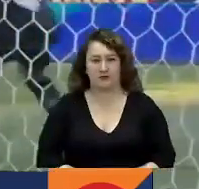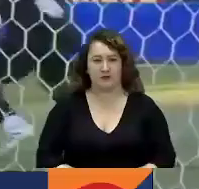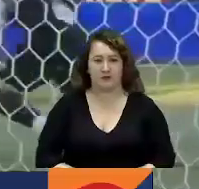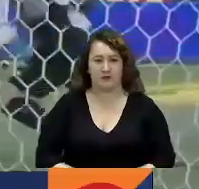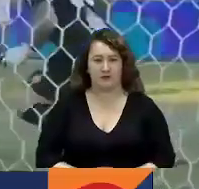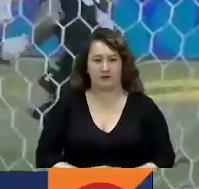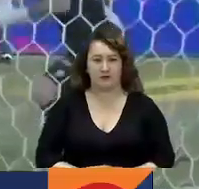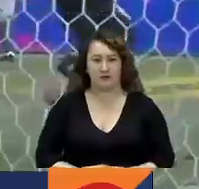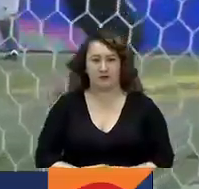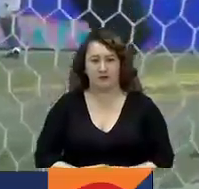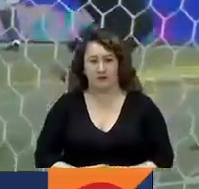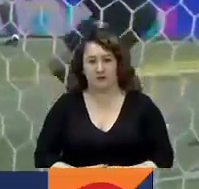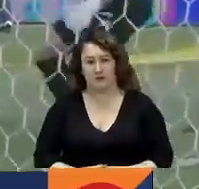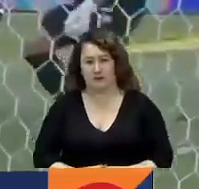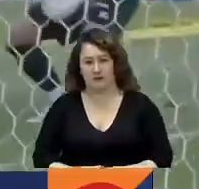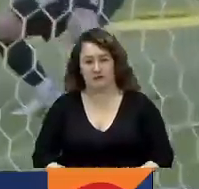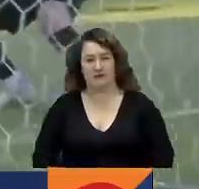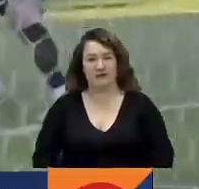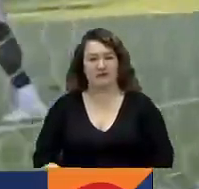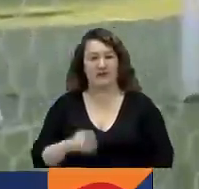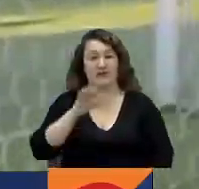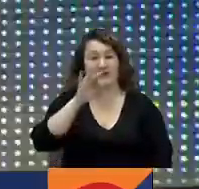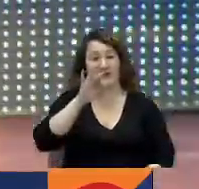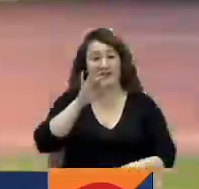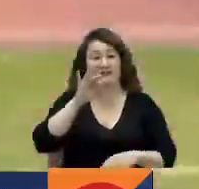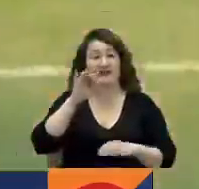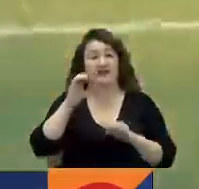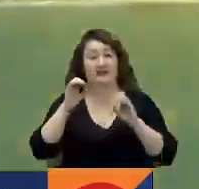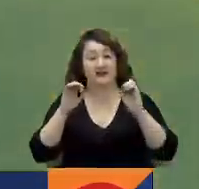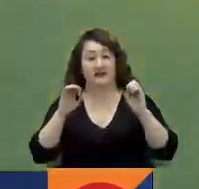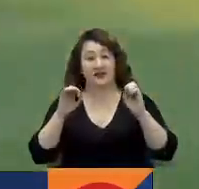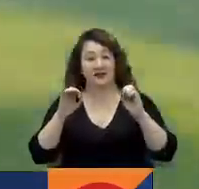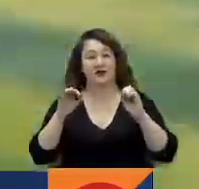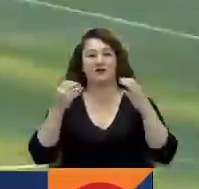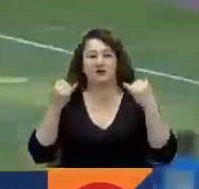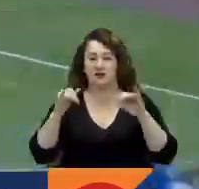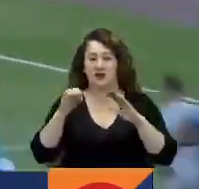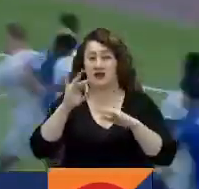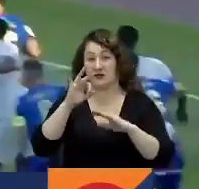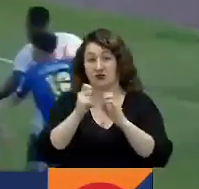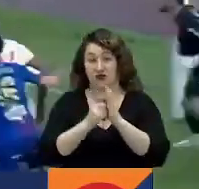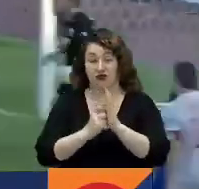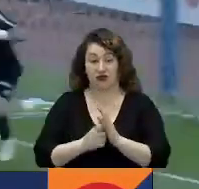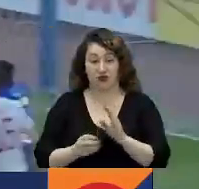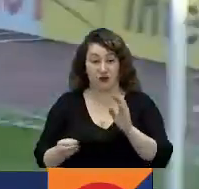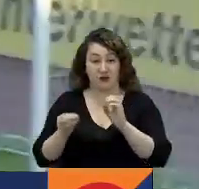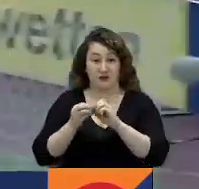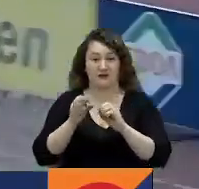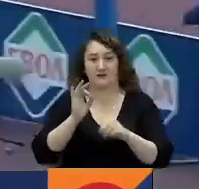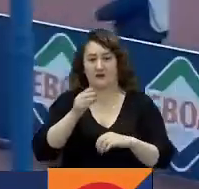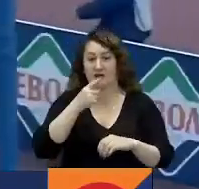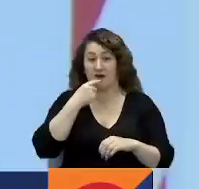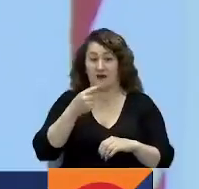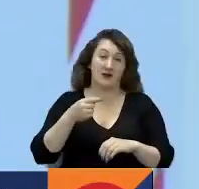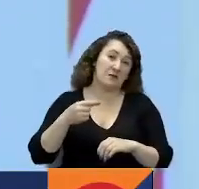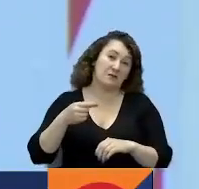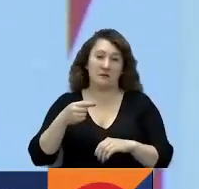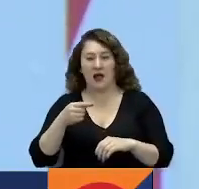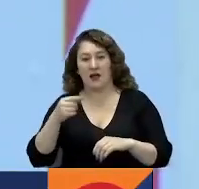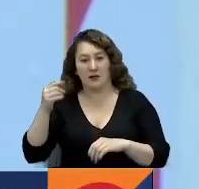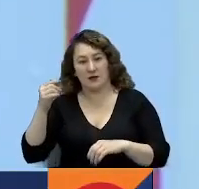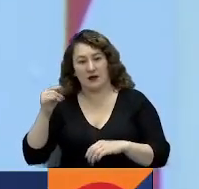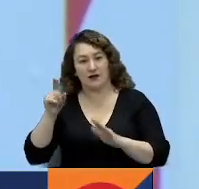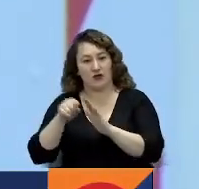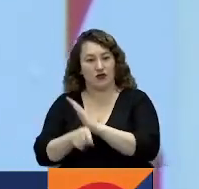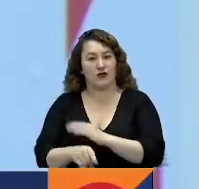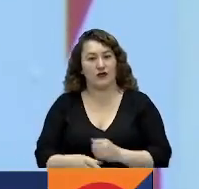ganar 3-0. Al final 3 puntos más, van en la tercera ubicación. Pues sin lugar a dudas siempre se dice que doble cabezazo en el área siempre es gol.